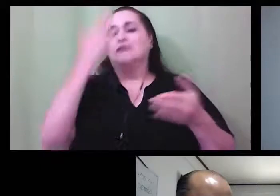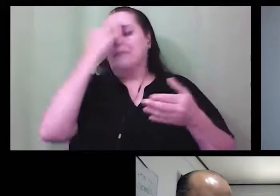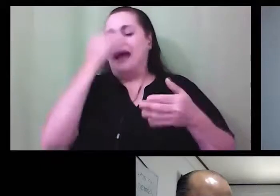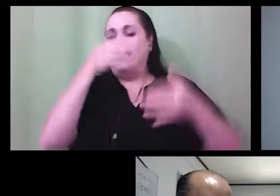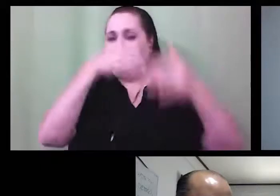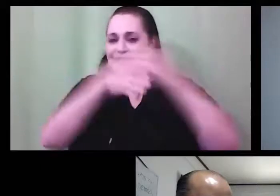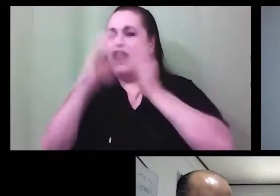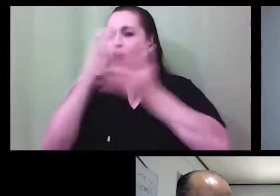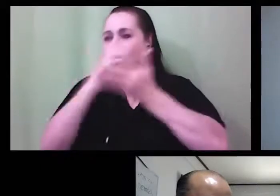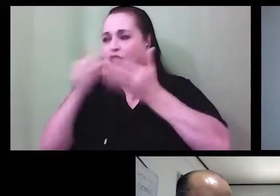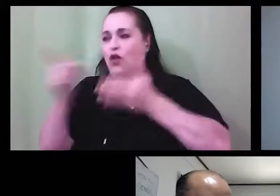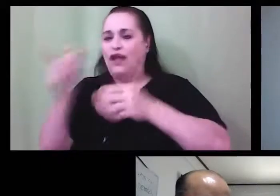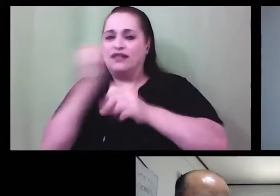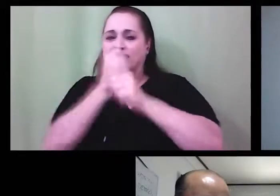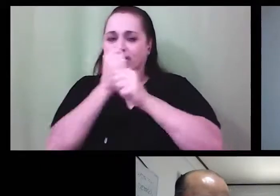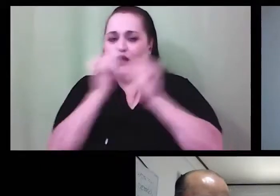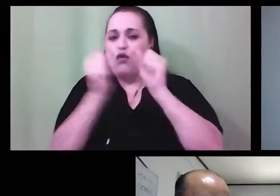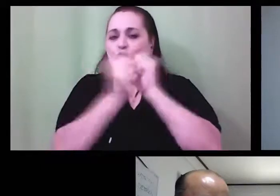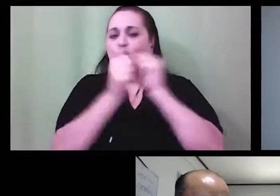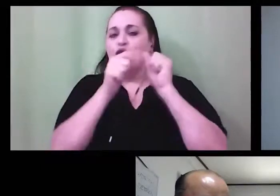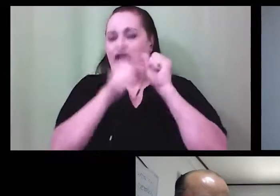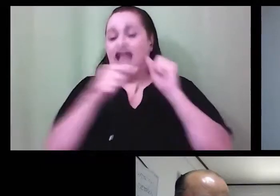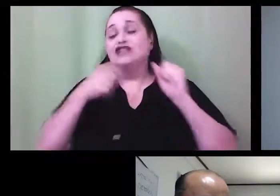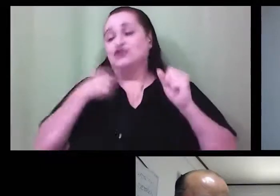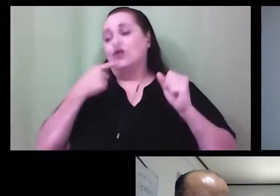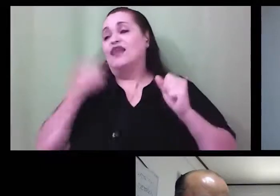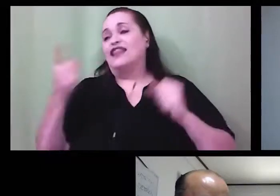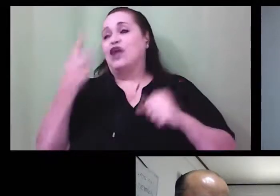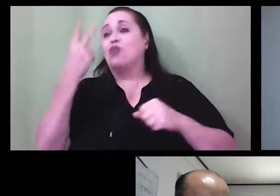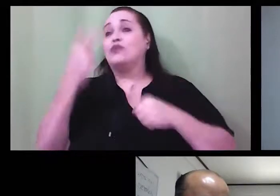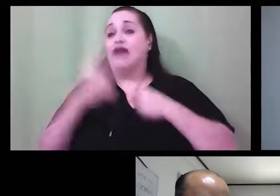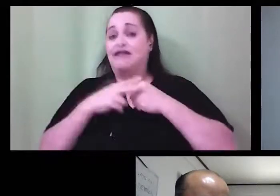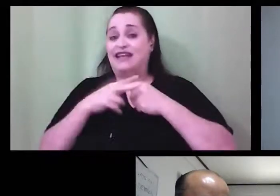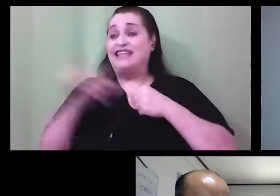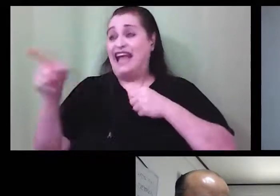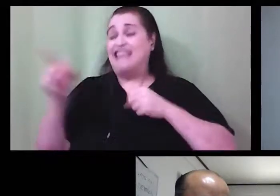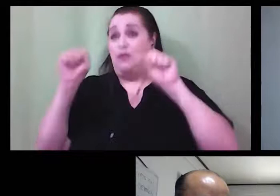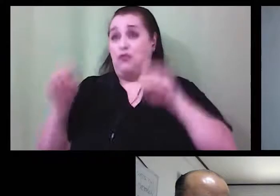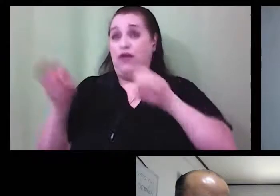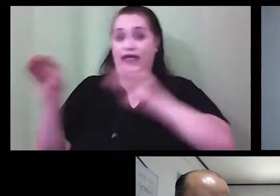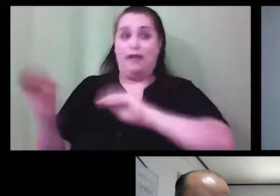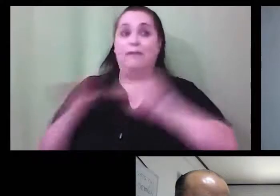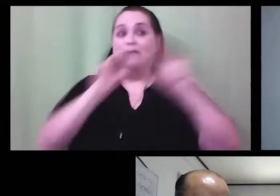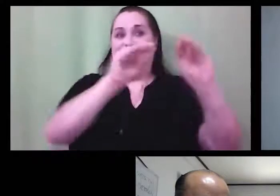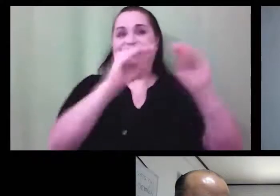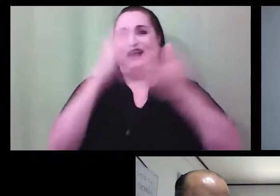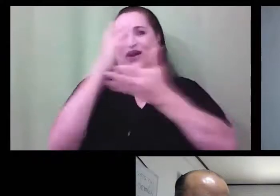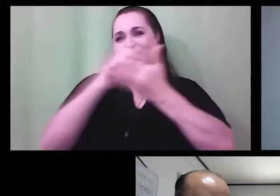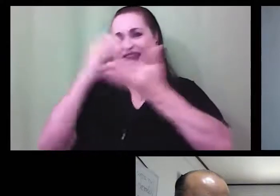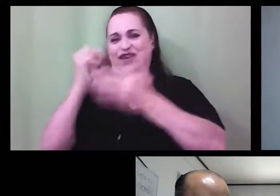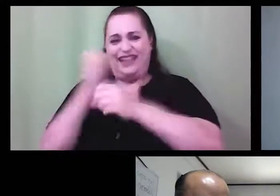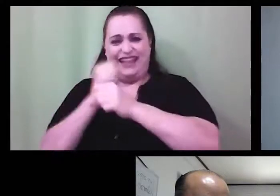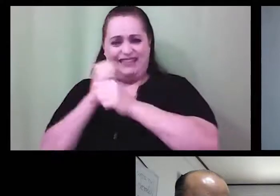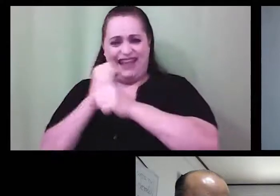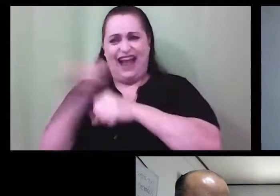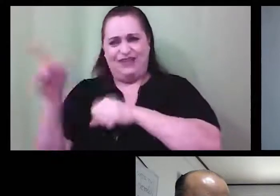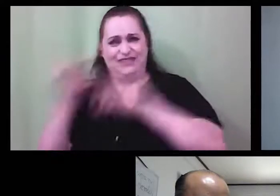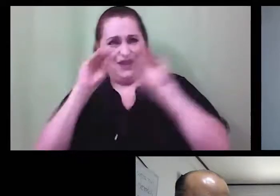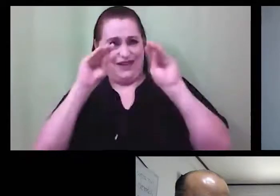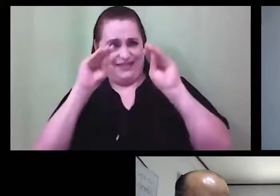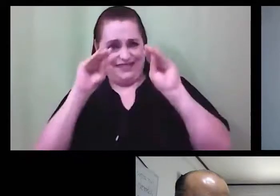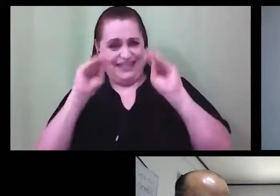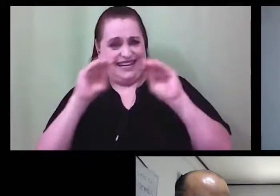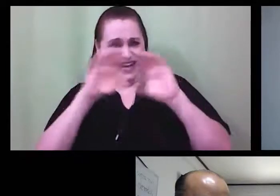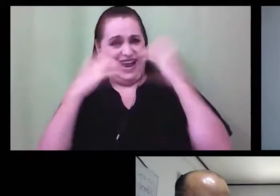trabajó con él. Yo le dije una vez que si no quería pasarse al colegio, le dije, usted no quiere ir a dar clases al